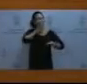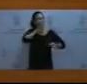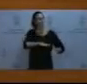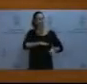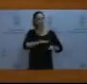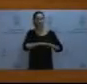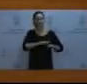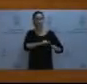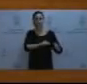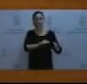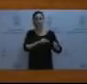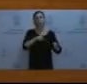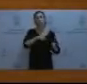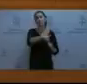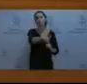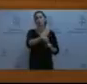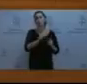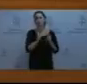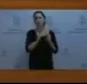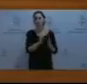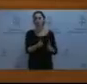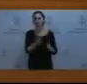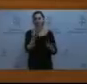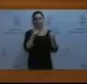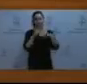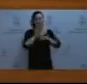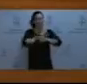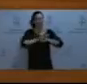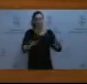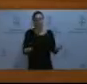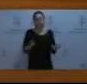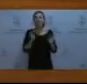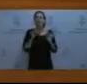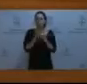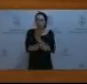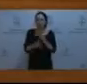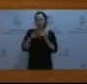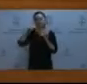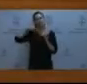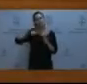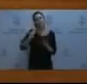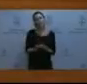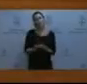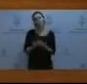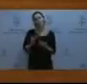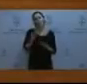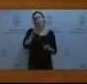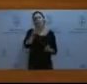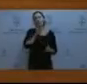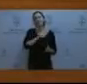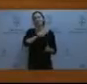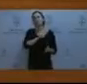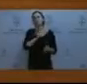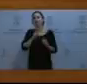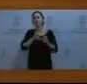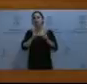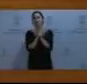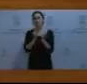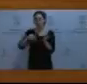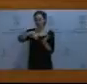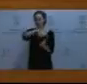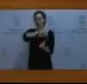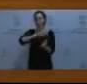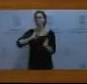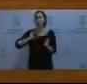a las generaciones futuras, sin más excusas. Pero es que además es un motor, como se ha demostrado en otras partes, tanto de España como del mundo, de creación de